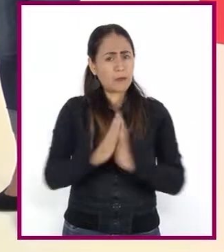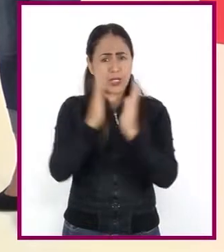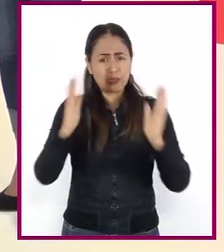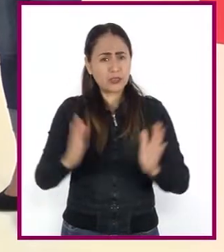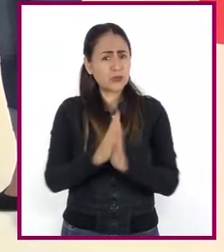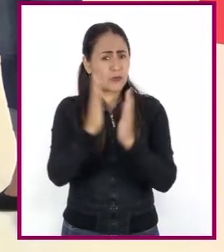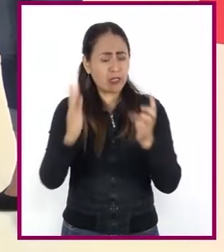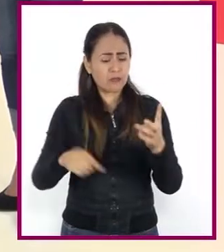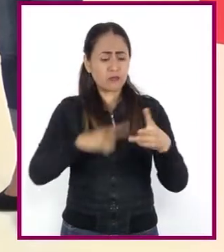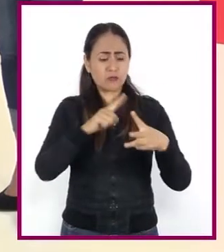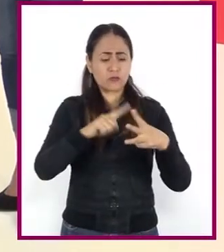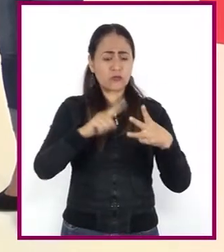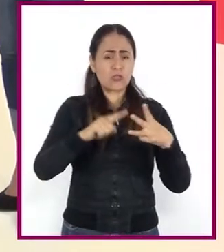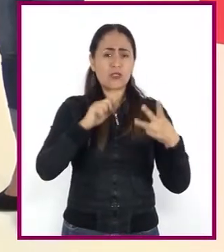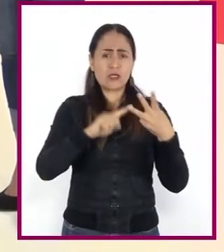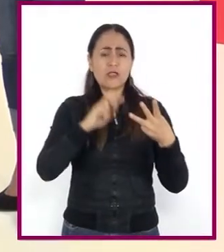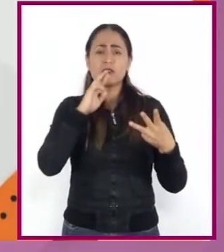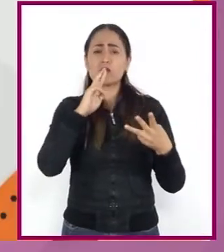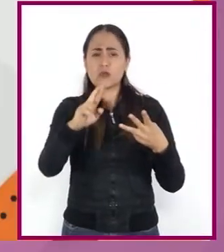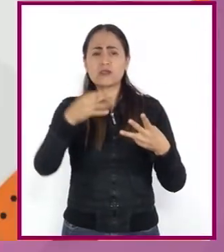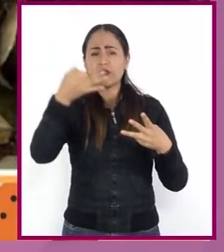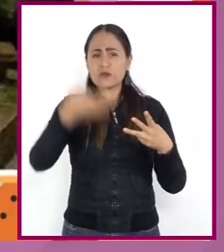¿Cuál será la respuesta correcta?